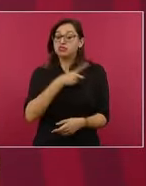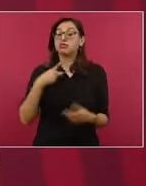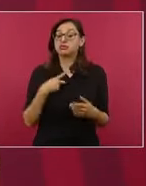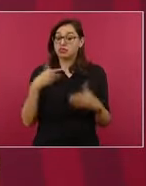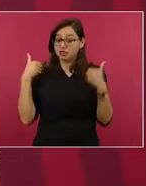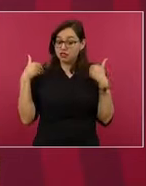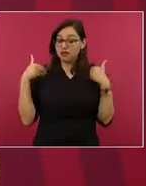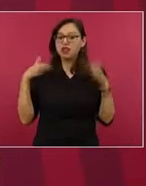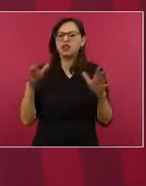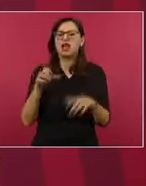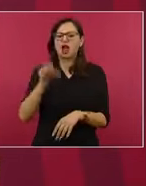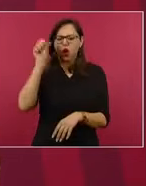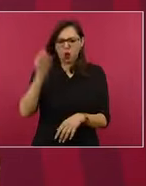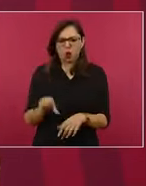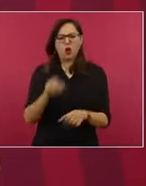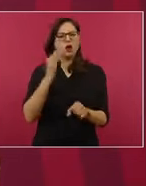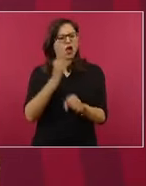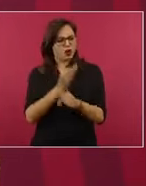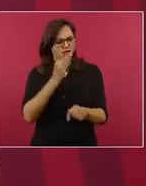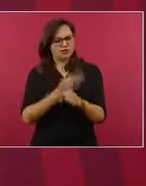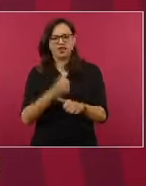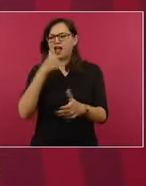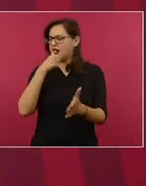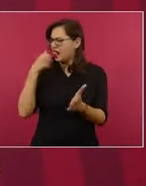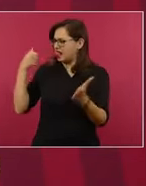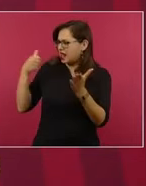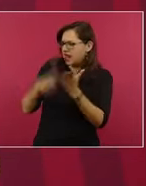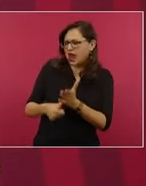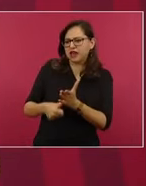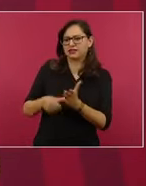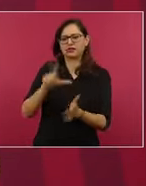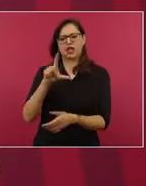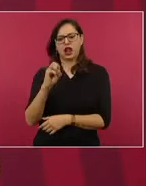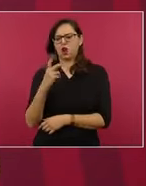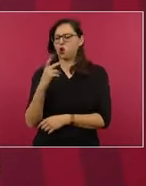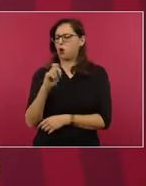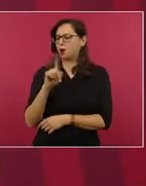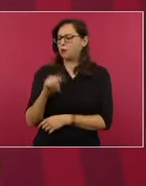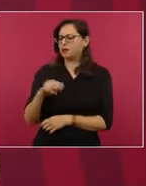López Mateos. ¿La puedes poner?